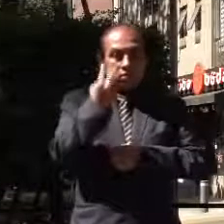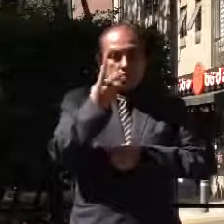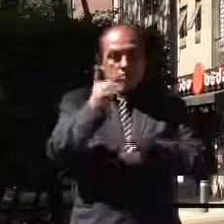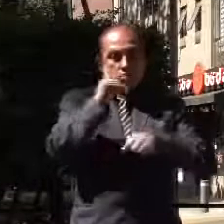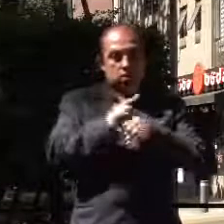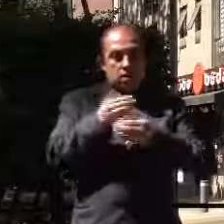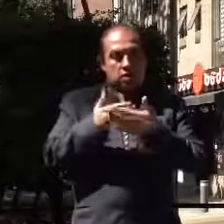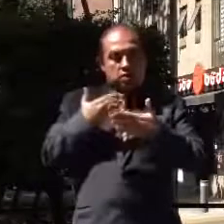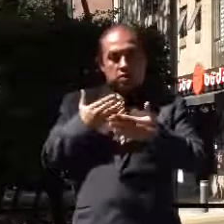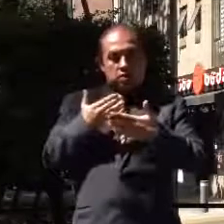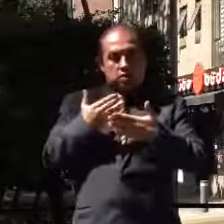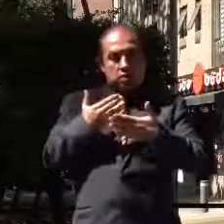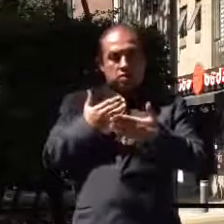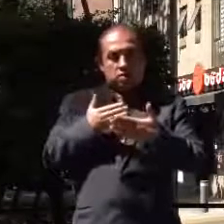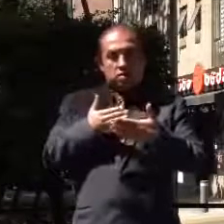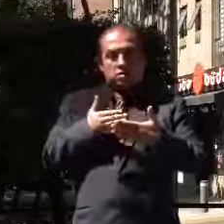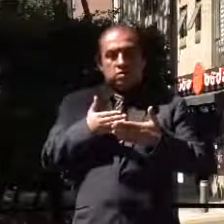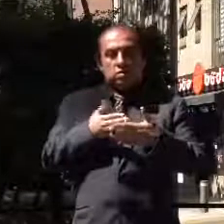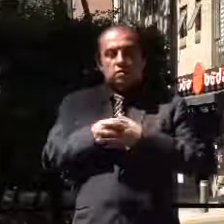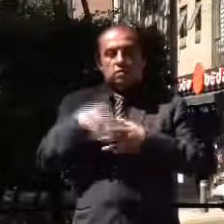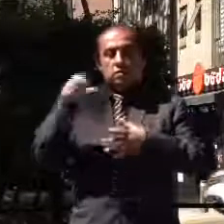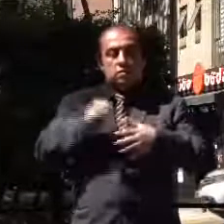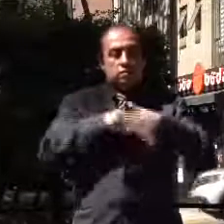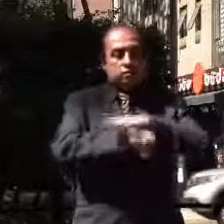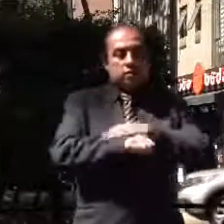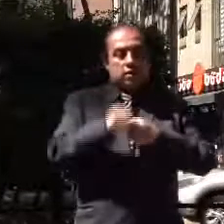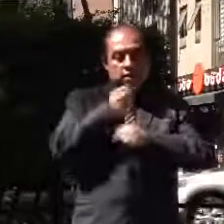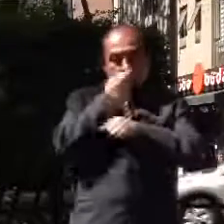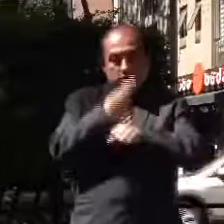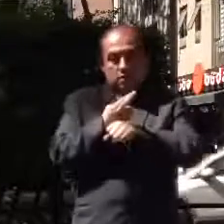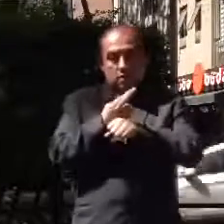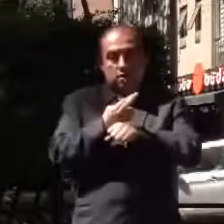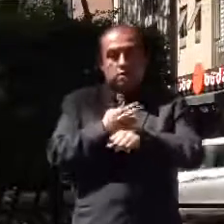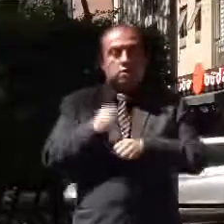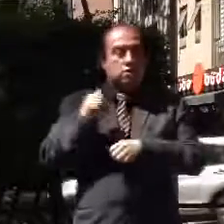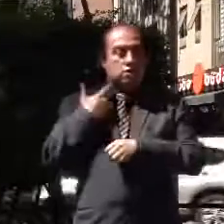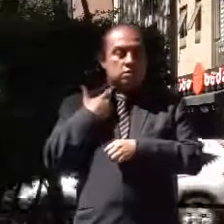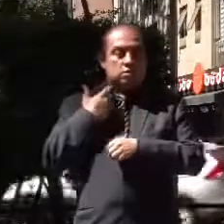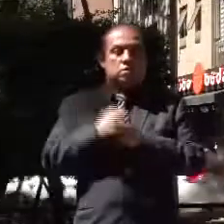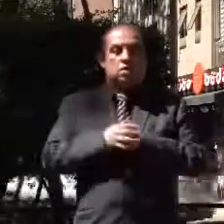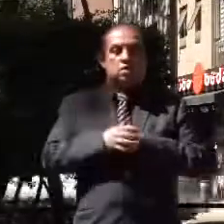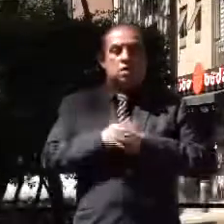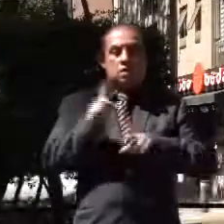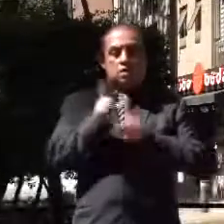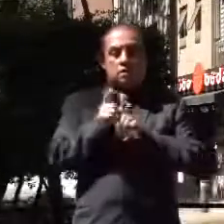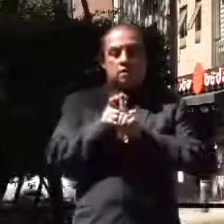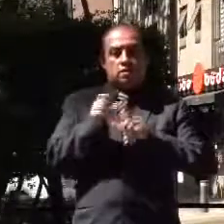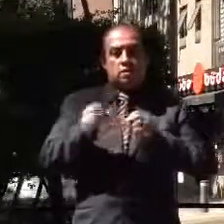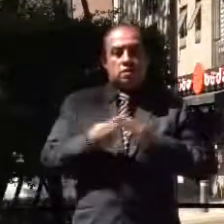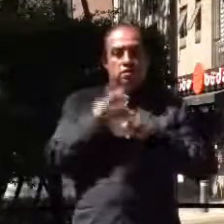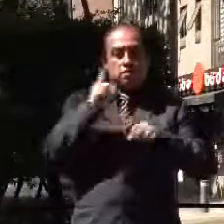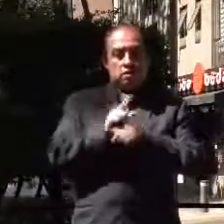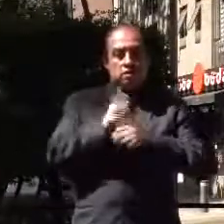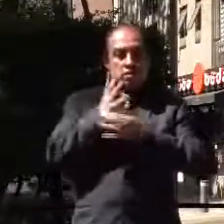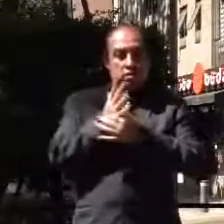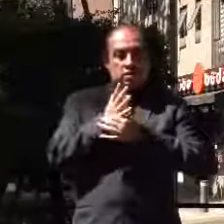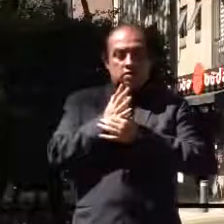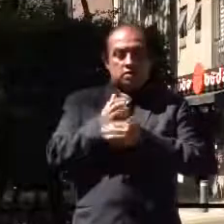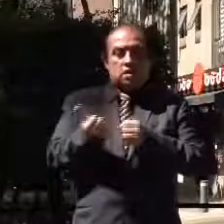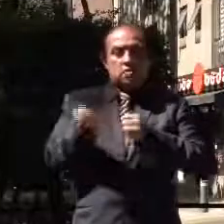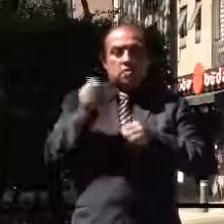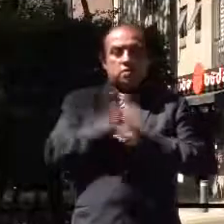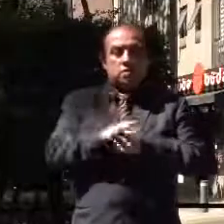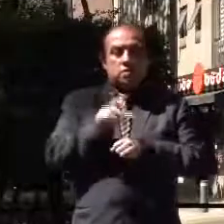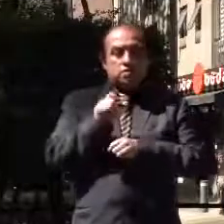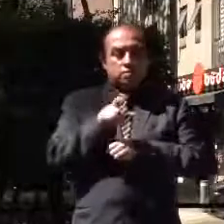se detuvo al exsecretario de la Defensa Nacional, Salvador Cienfuegos, y se confirma que la administración pasada pues era un narcoestado. Preguntarle